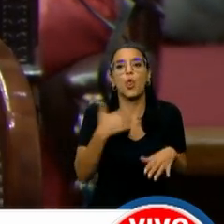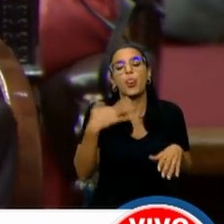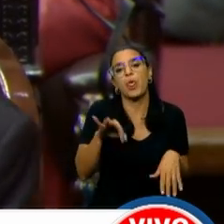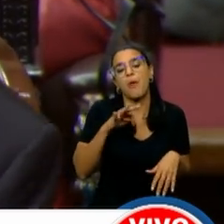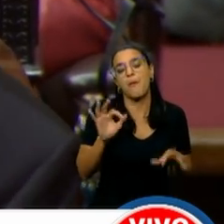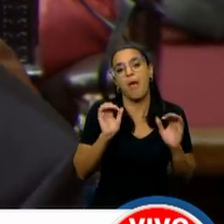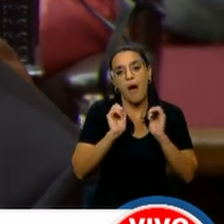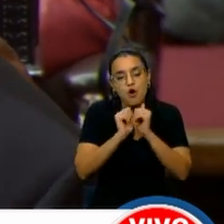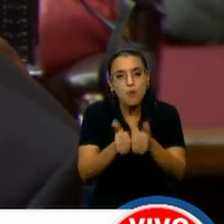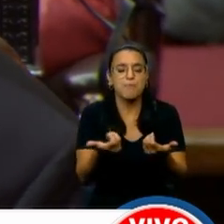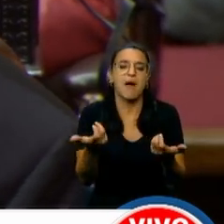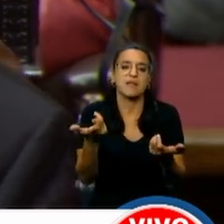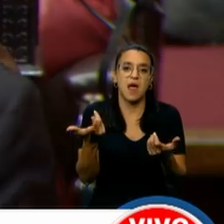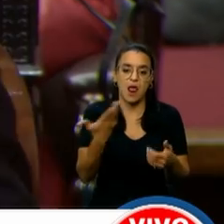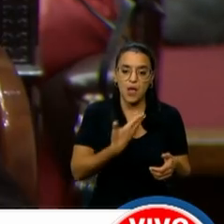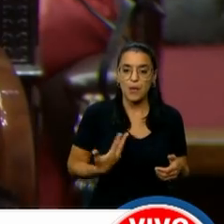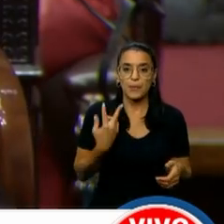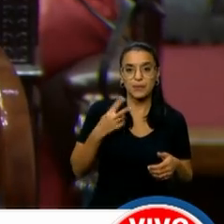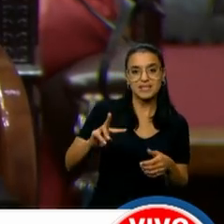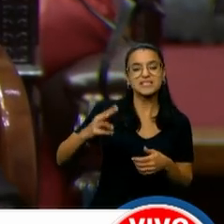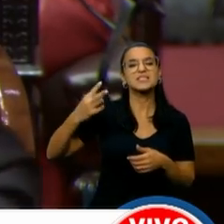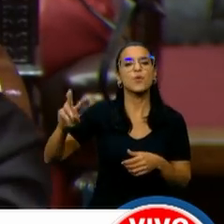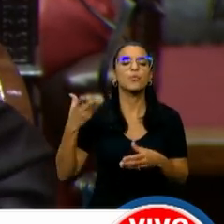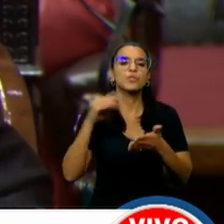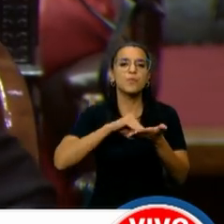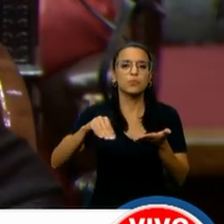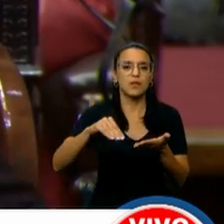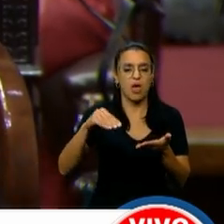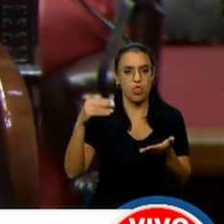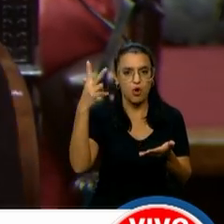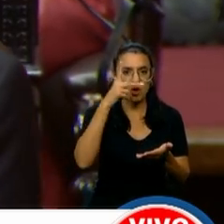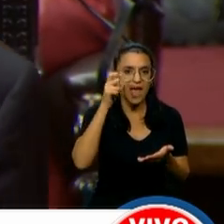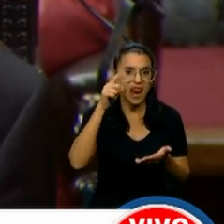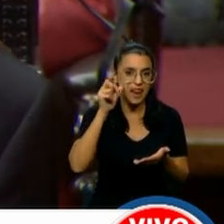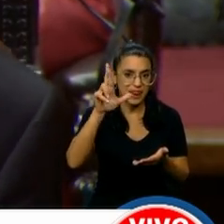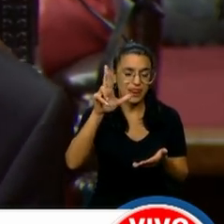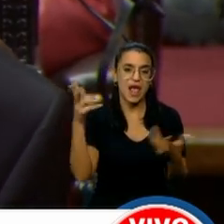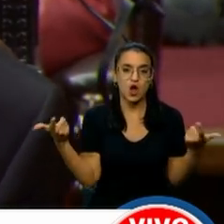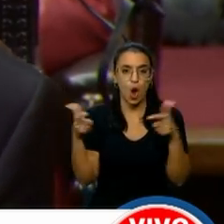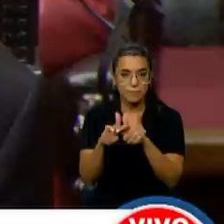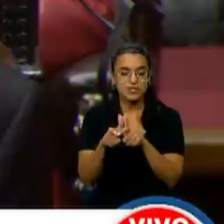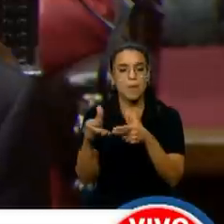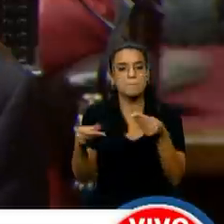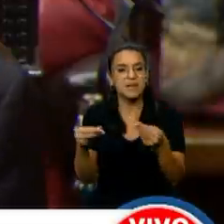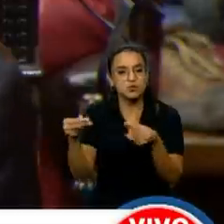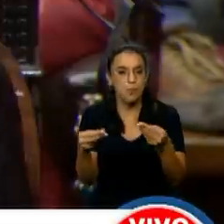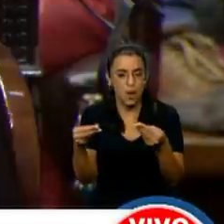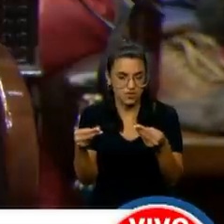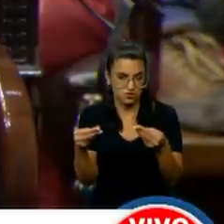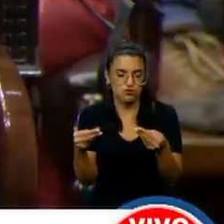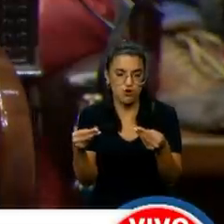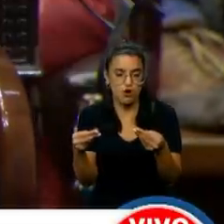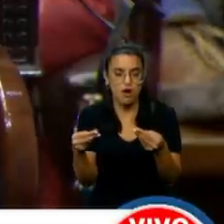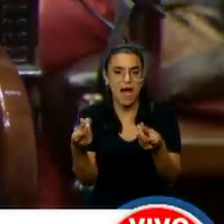en calidad de vicepresidente segundo al diputado carlos heller en la comisión de presupuesto y hacienda